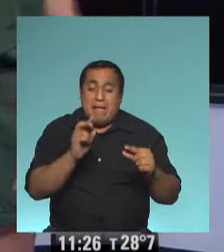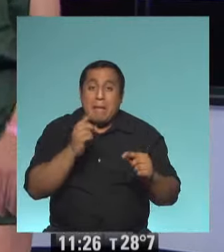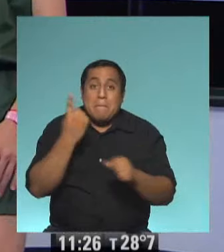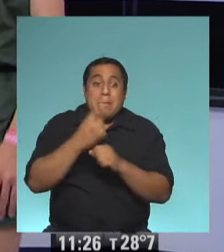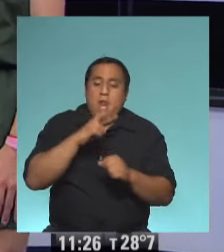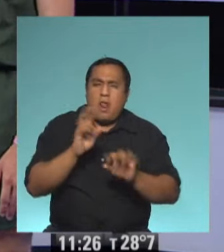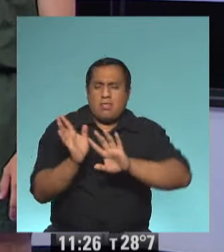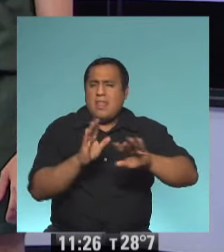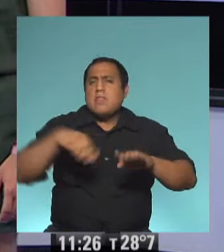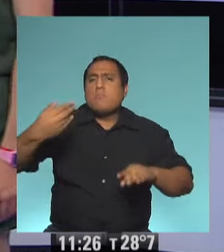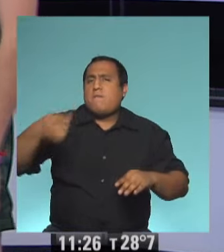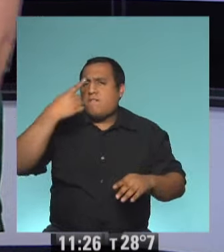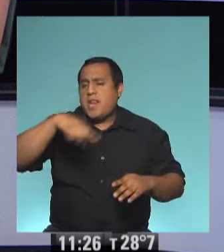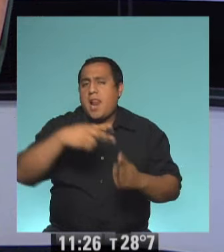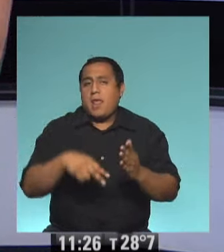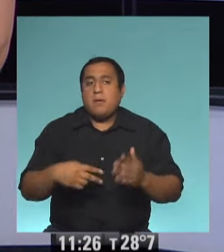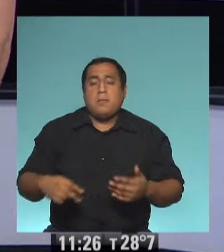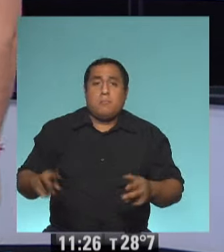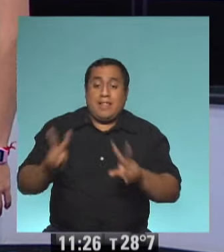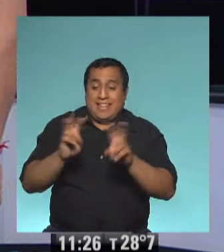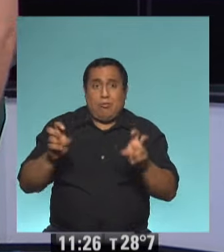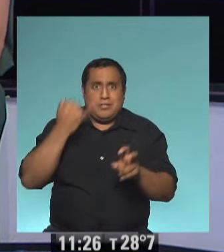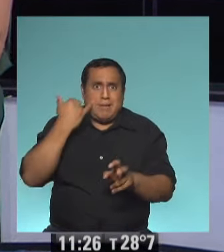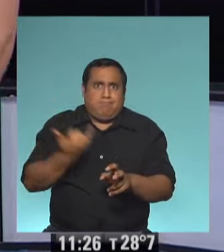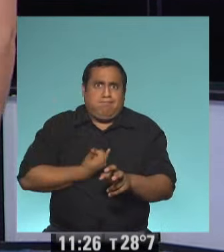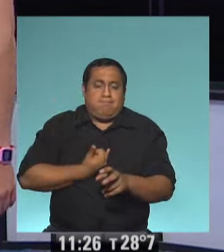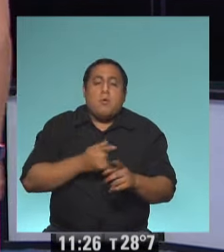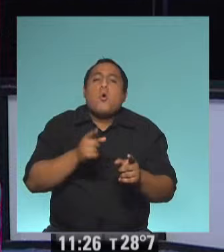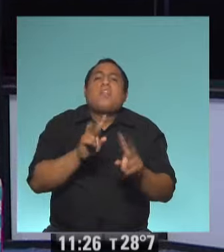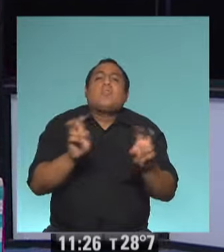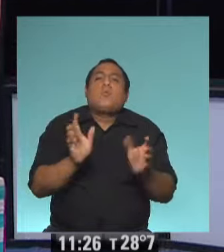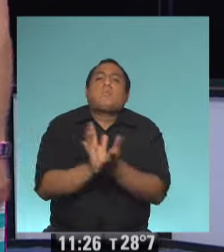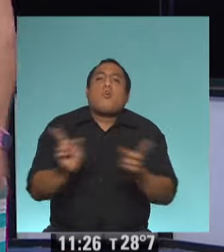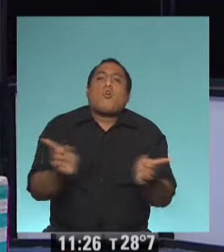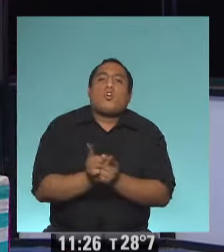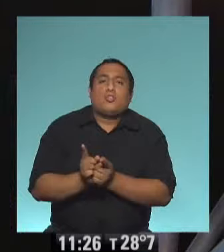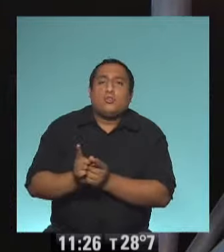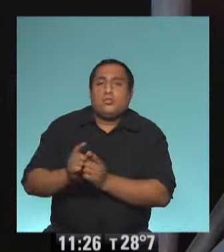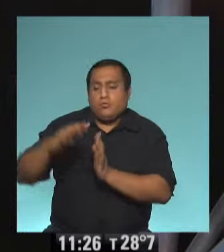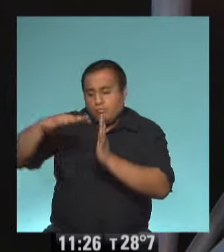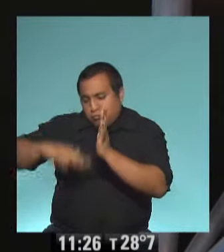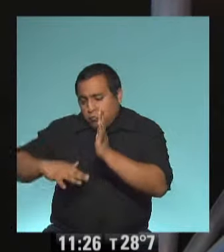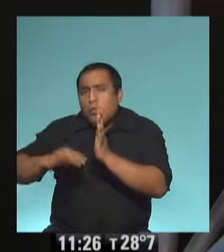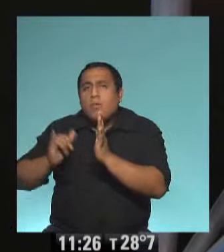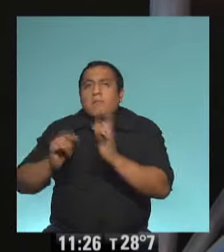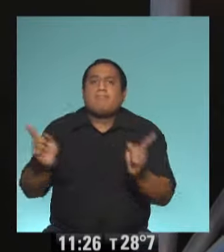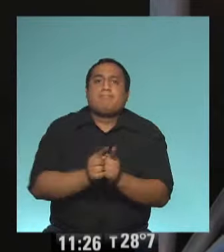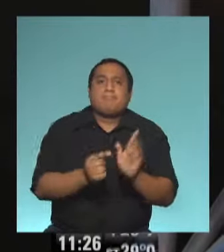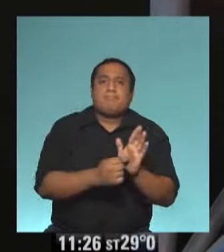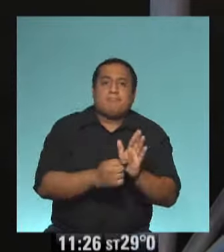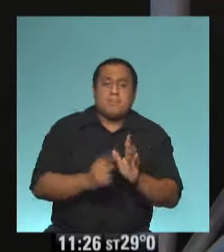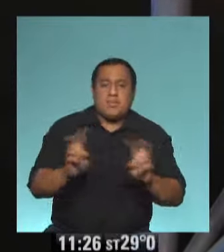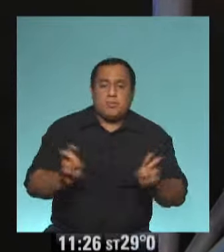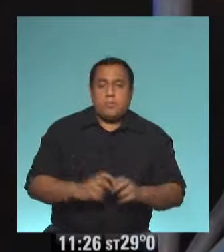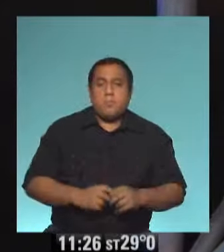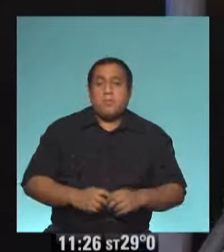Para no spoilearnos, claro. Claro, porque al final eran unos títulos medio sinopsis, es decir, un resumen de lo que sucede en ese capítulo. Exactamente, así que bueno, Maese Cereza le da el trozo